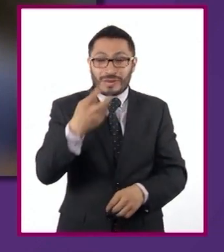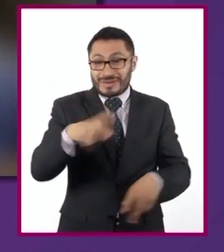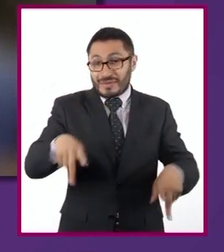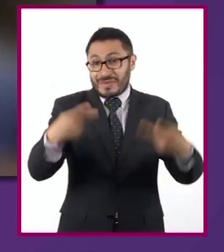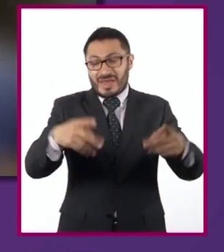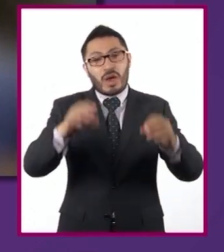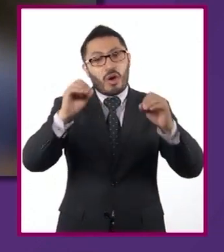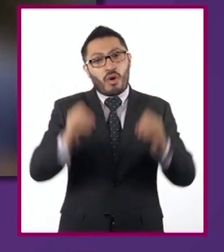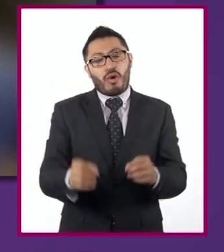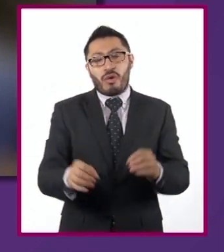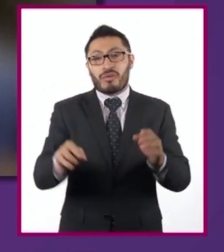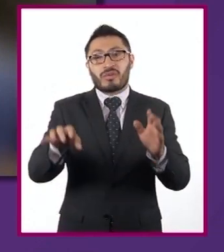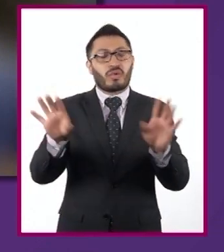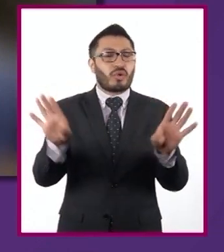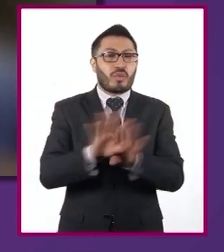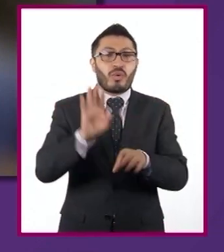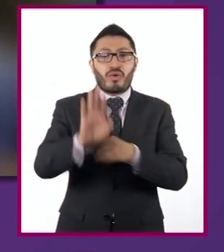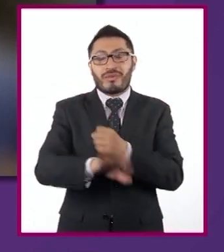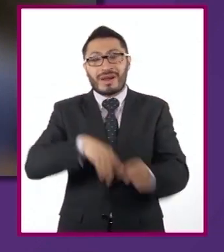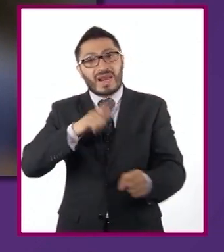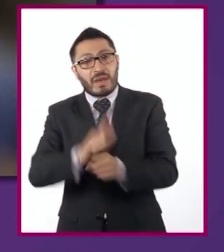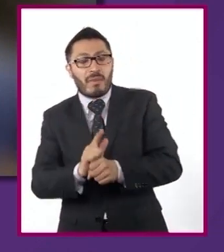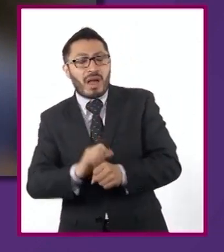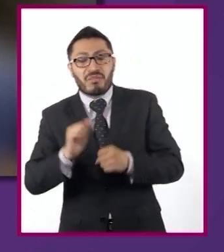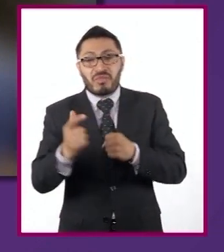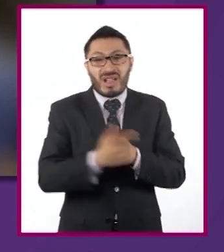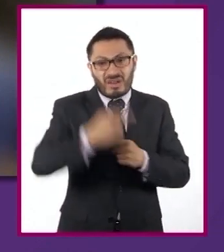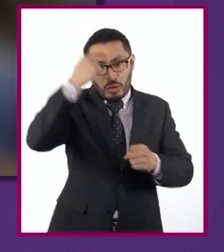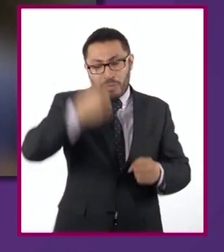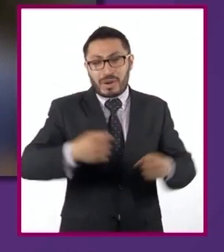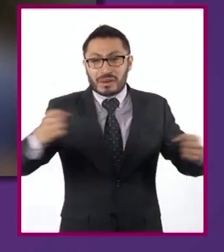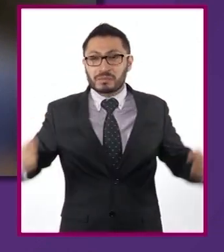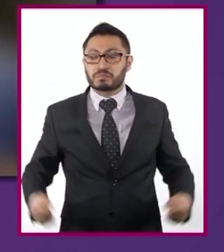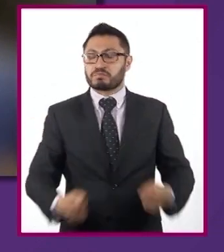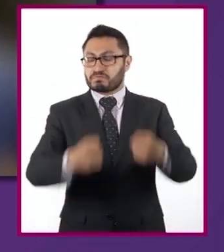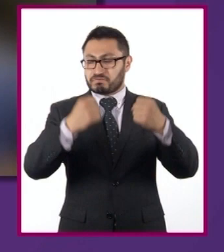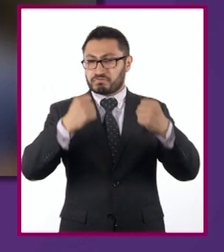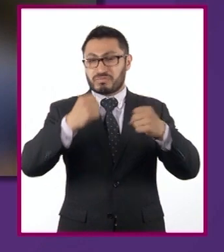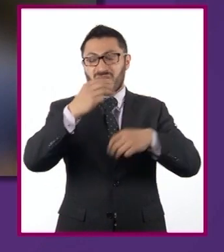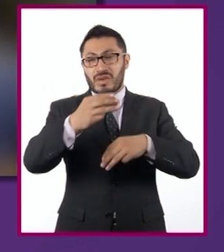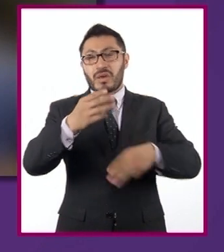personaje o una mascota que refuerce el concepto de la propia marca.